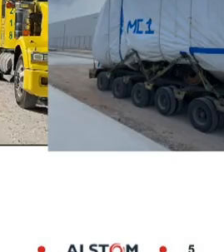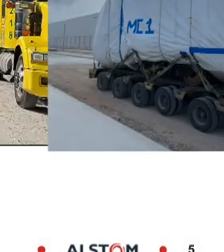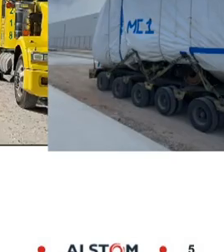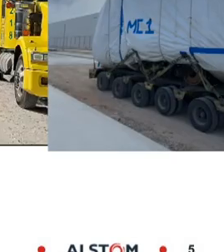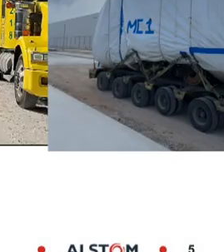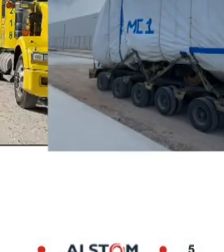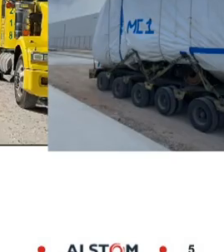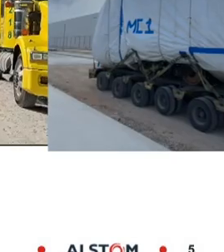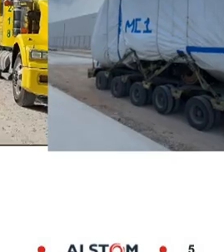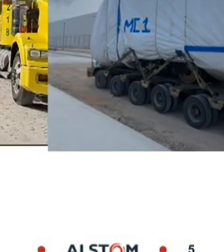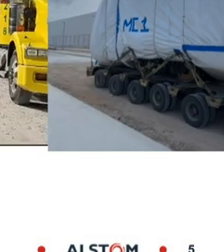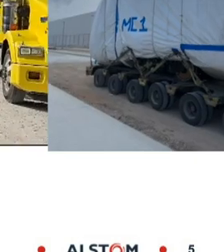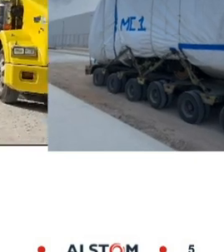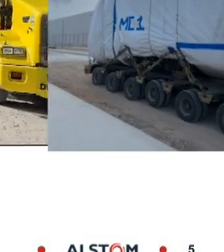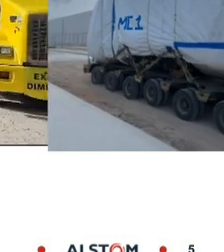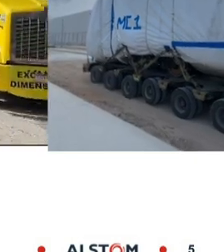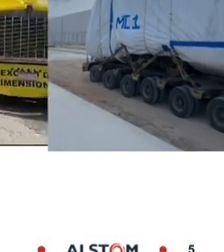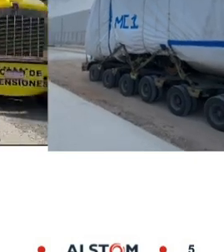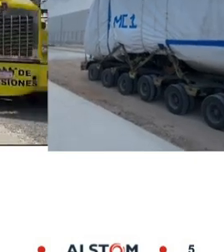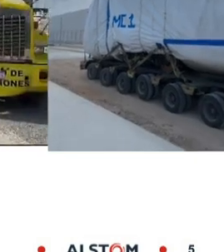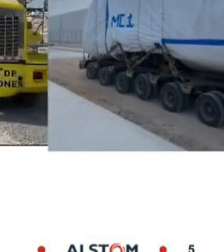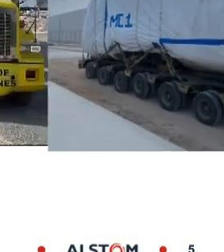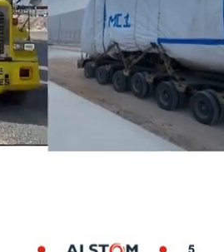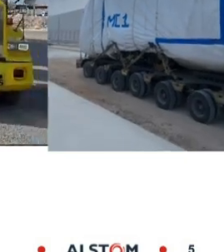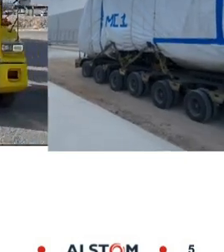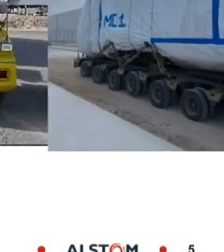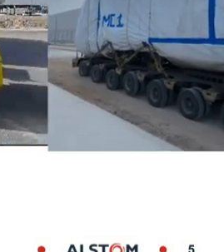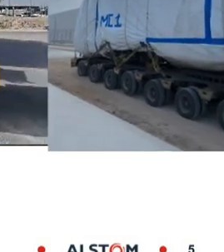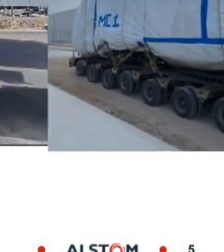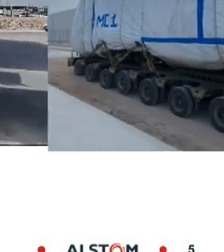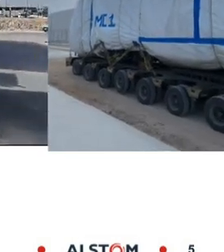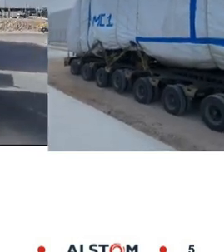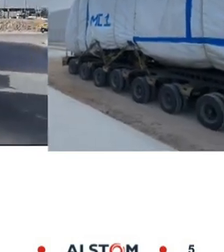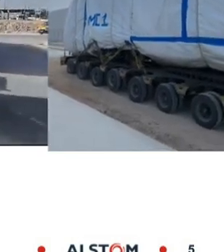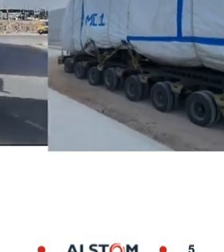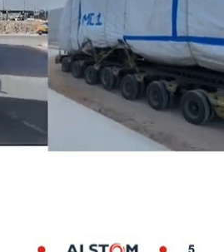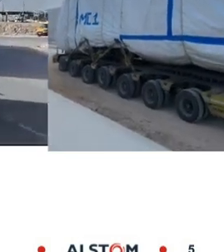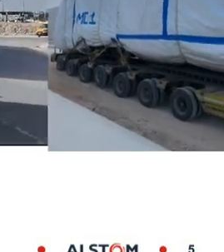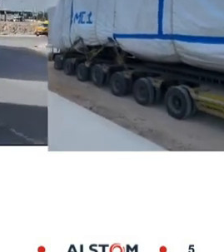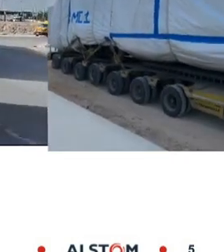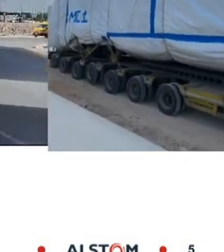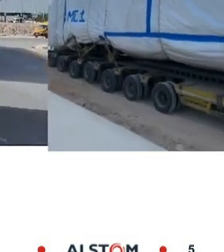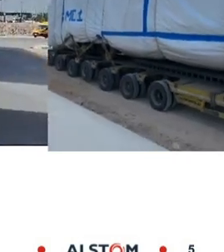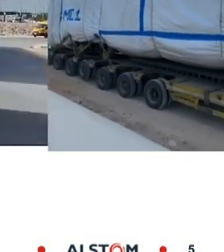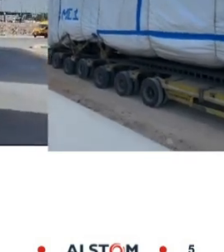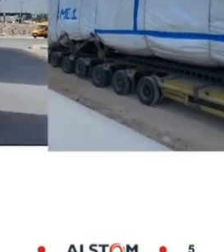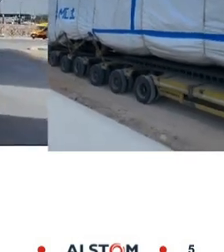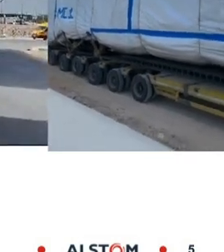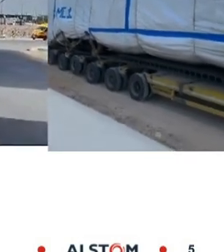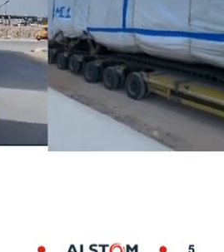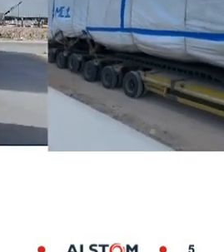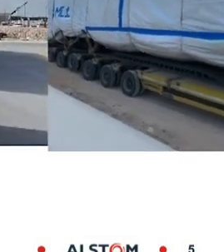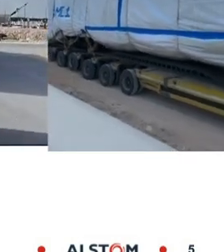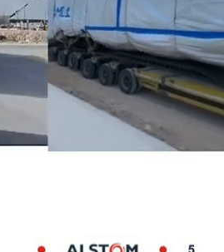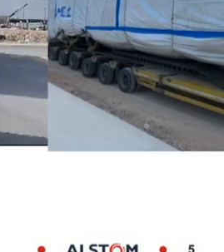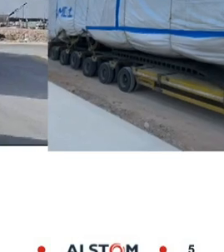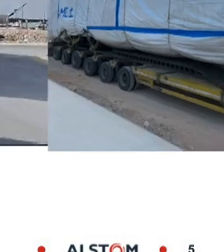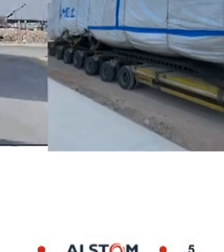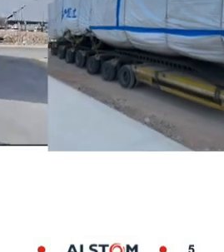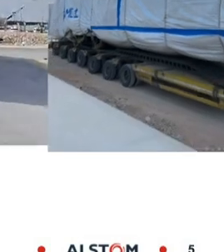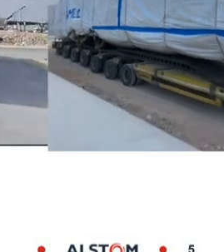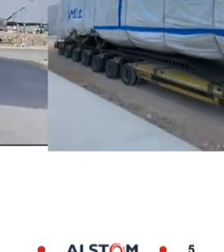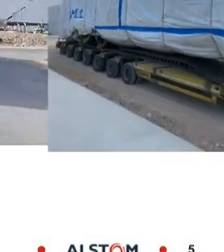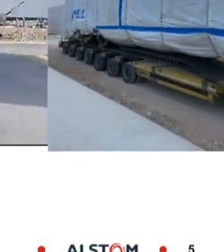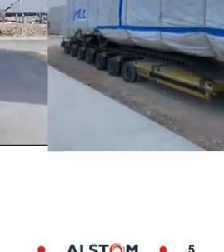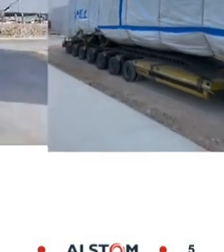día jueves, cómo iba llegando el tren 17. Los trasladamos, como ya habíamos comentado, a través de unas plataformas.